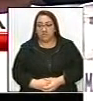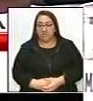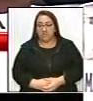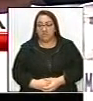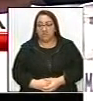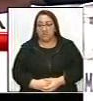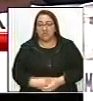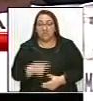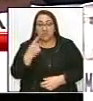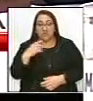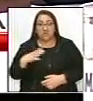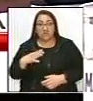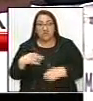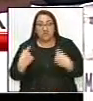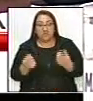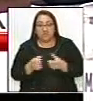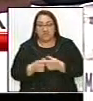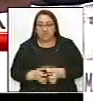Señores congresistas.